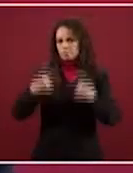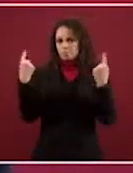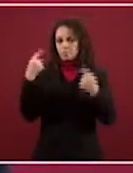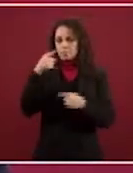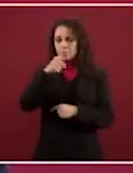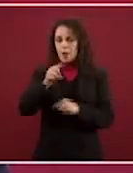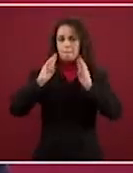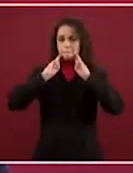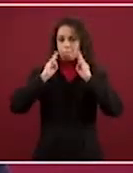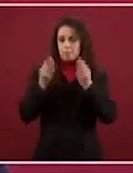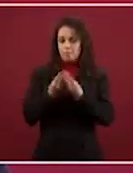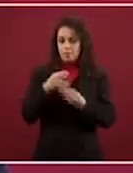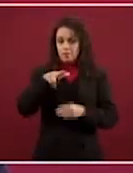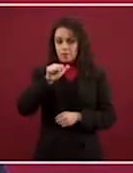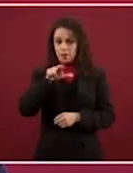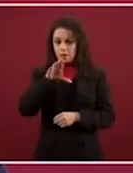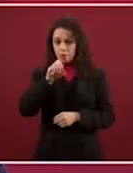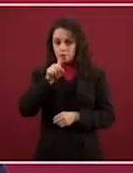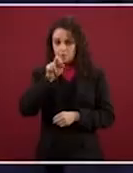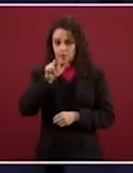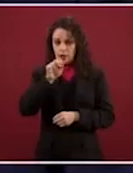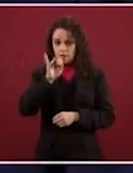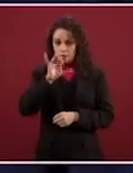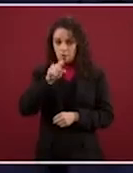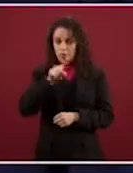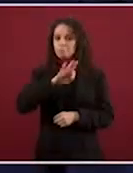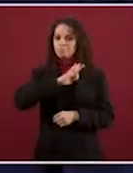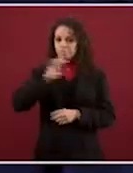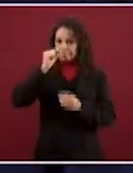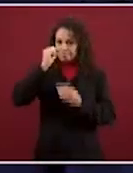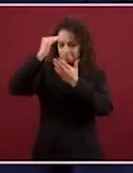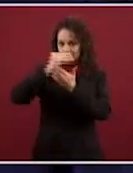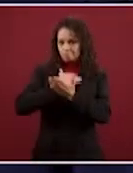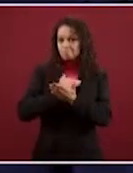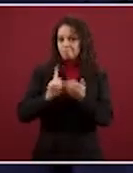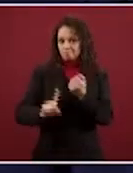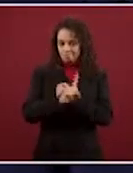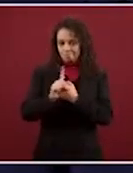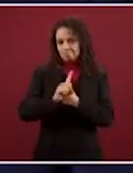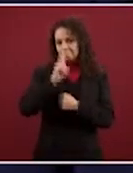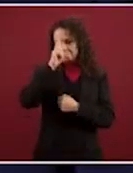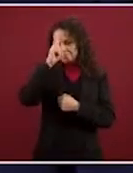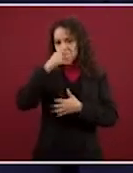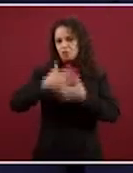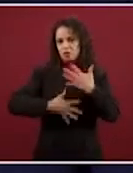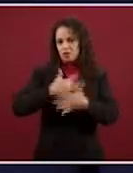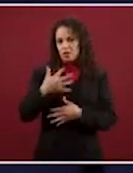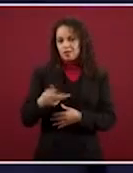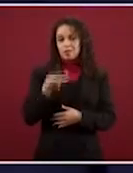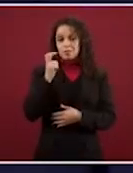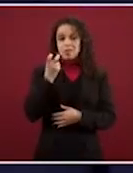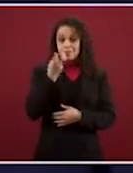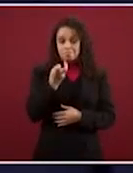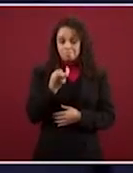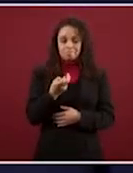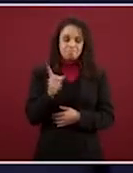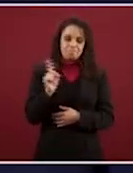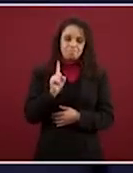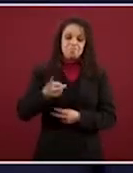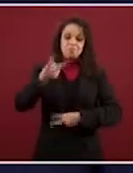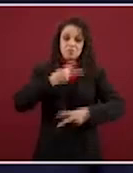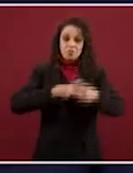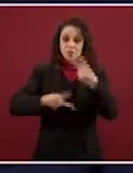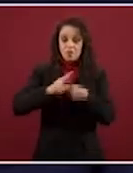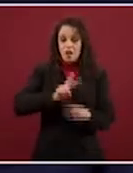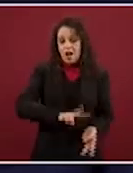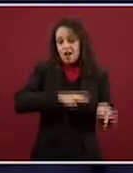violencia. Y lo que hizo esa política, lo que produjo esa política, fue un